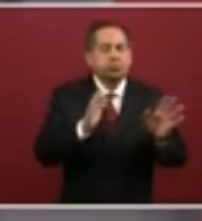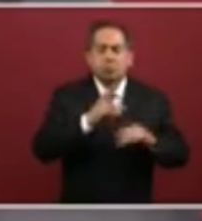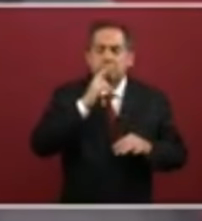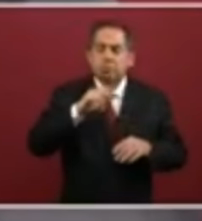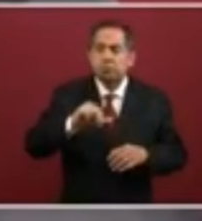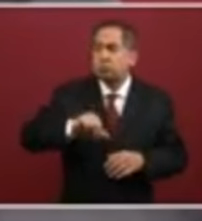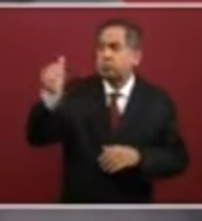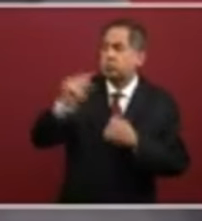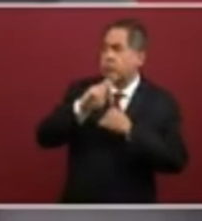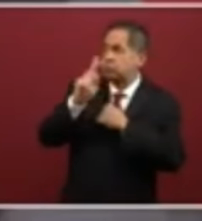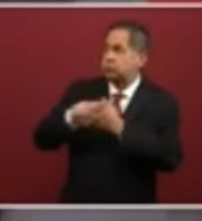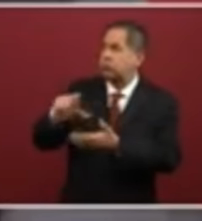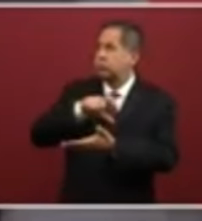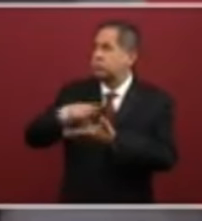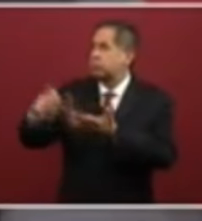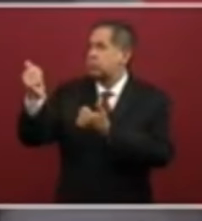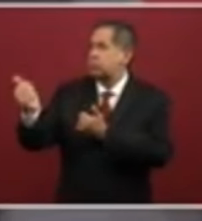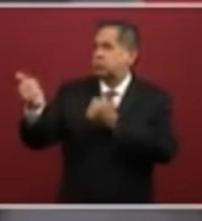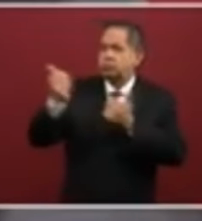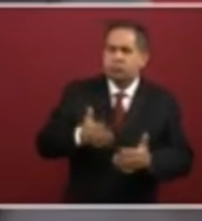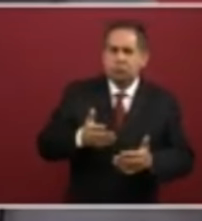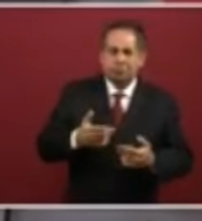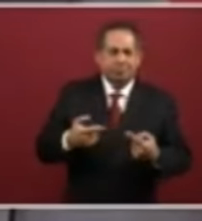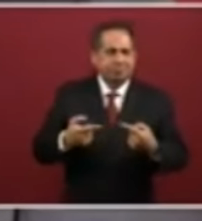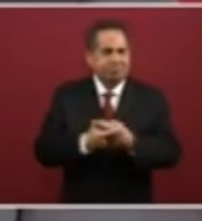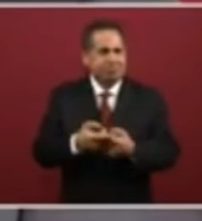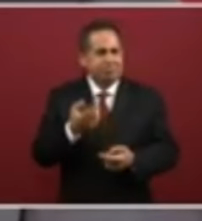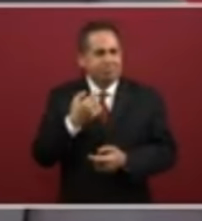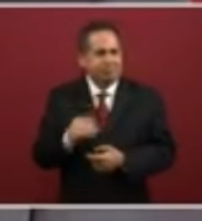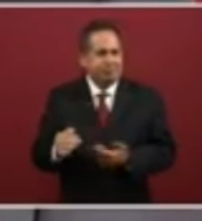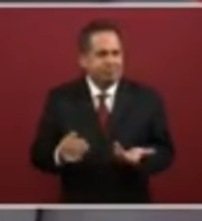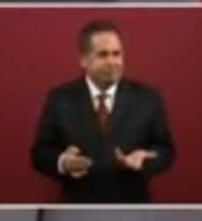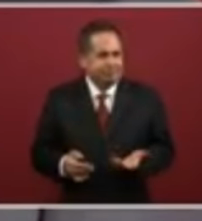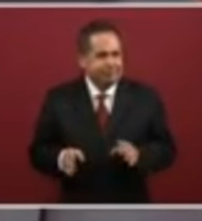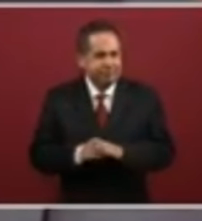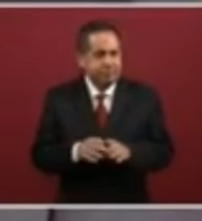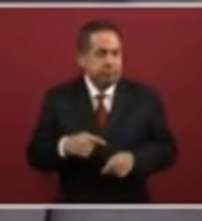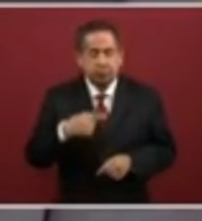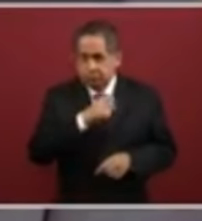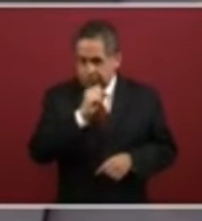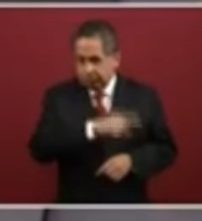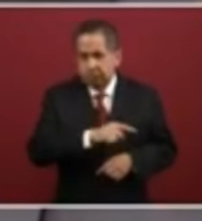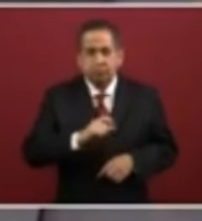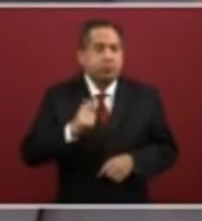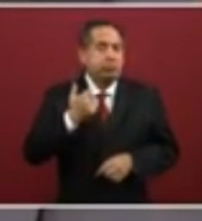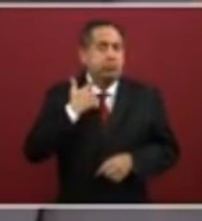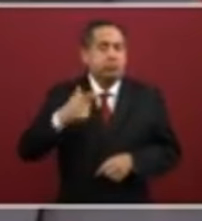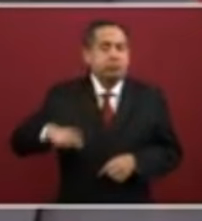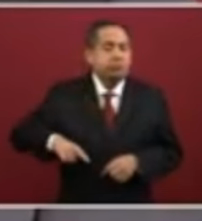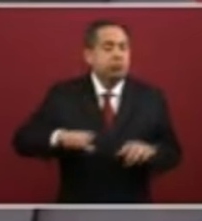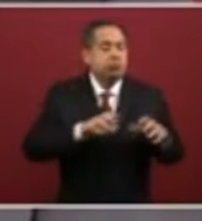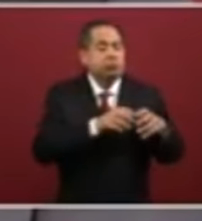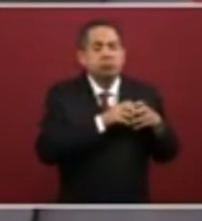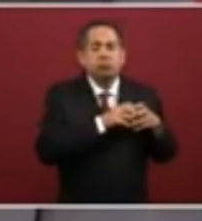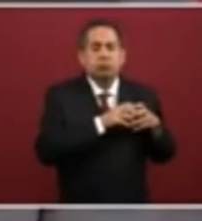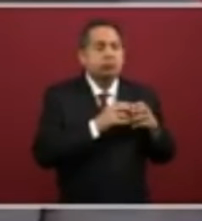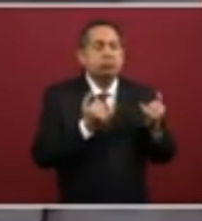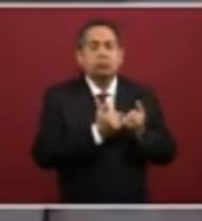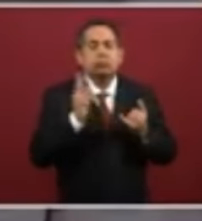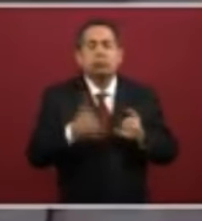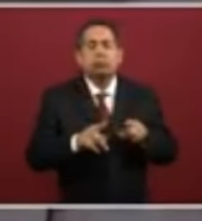gasolina, como lo hicieron en el caso del abandono al